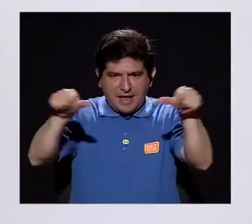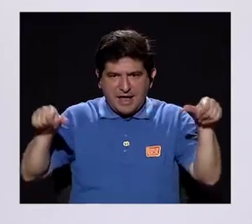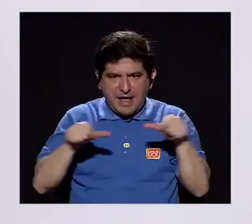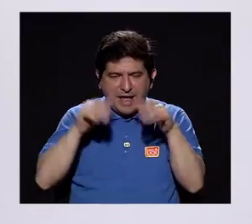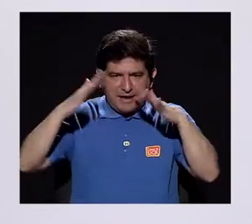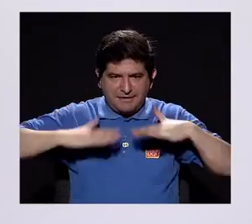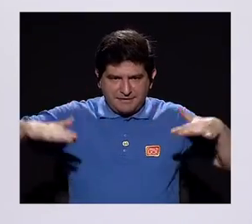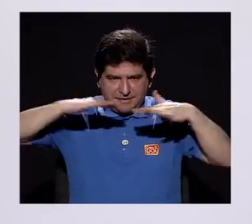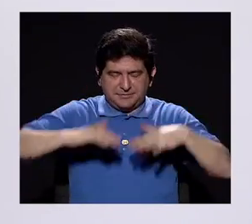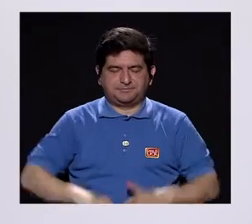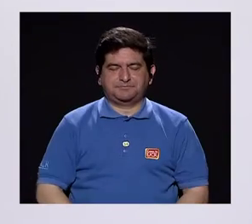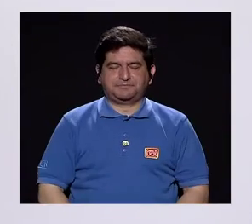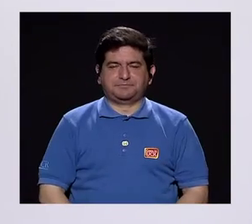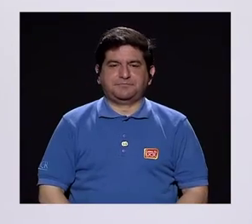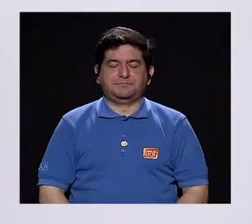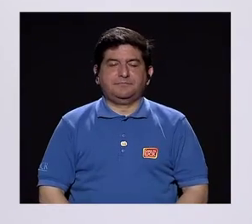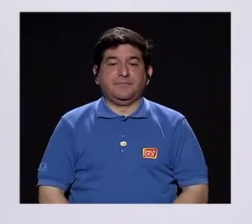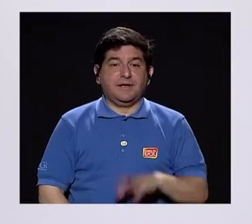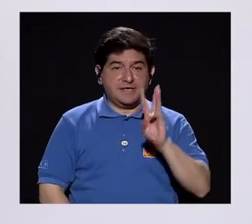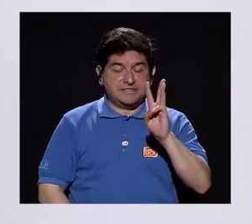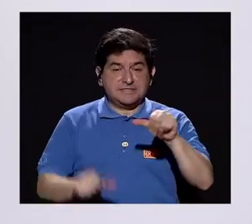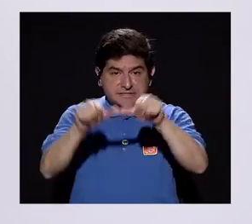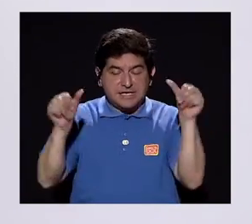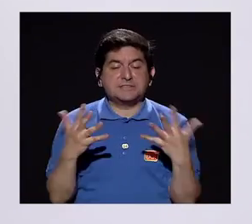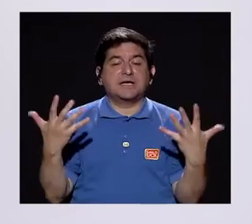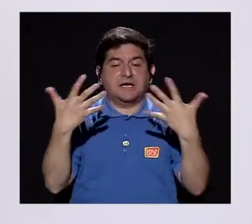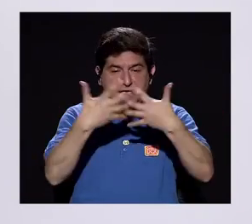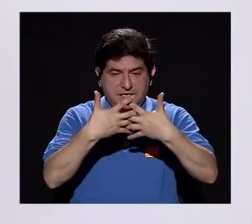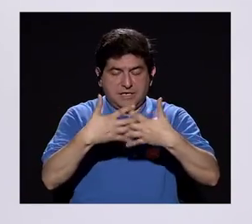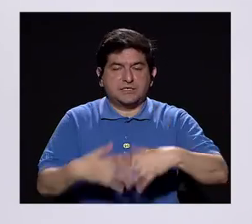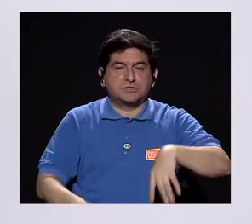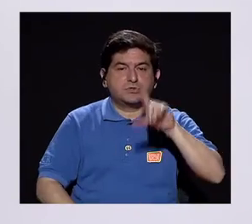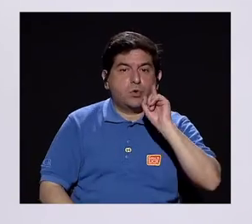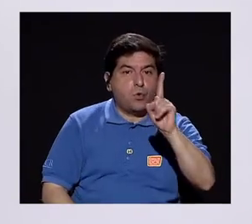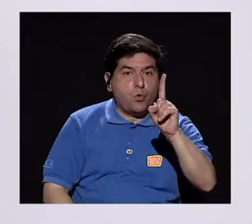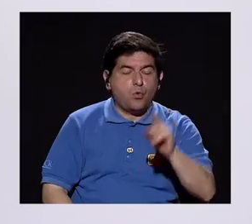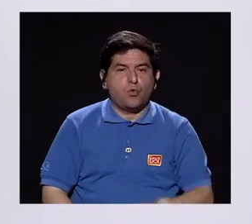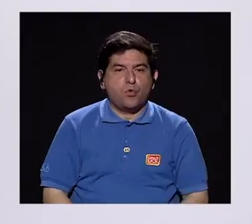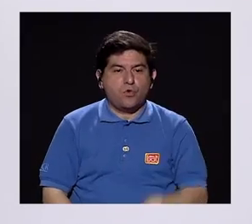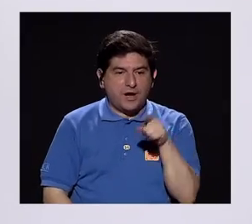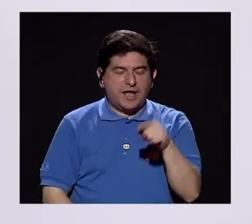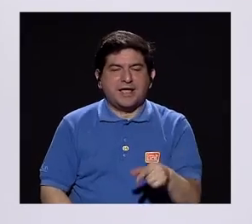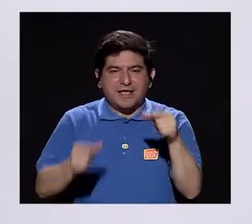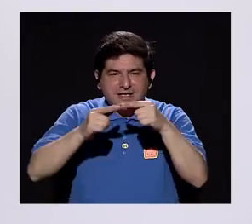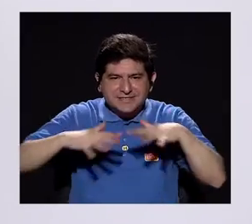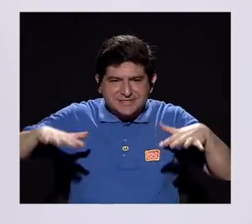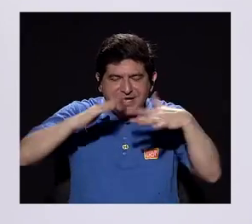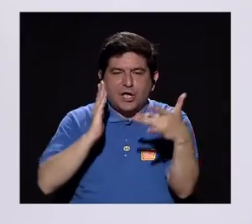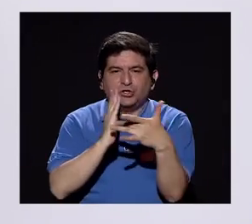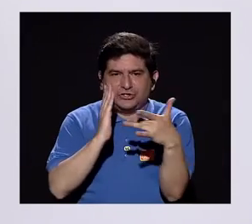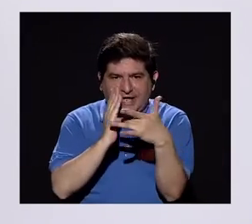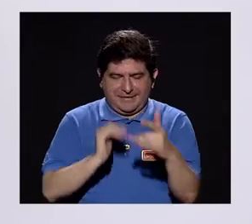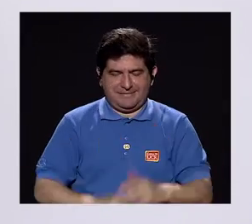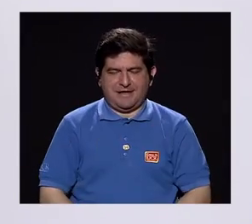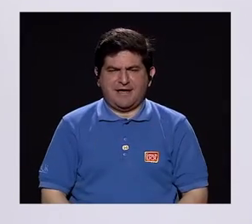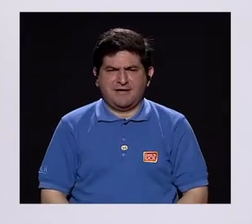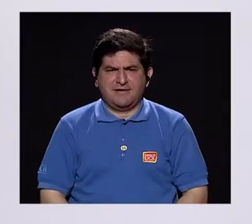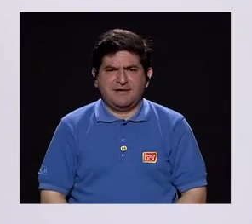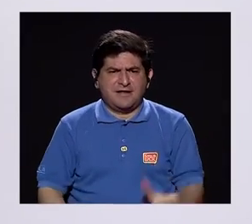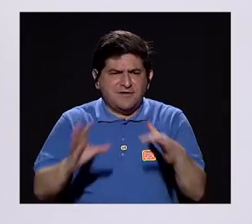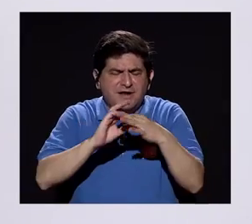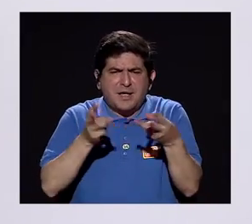es una de las seis áreas son complementarias eso sí una de esas áreas desde la ingeniería geotécnica que tiene que ver con